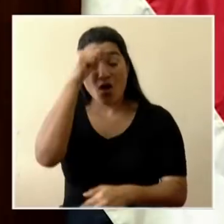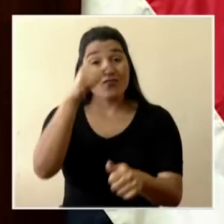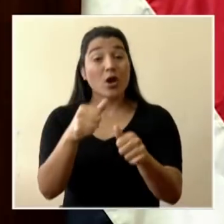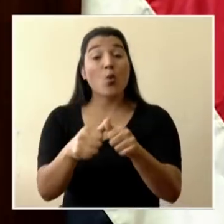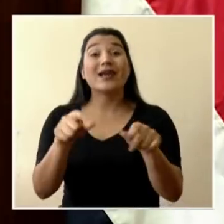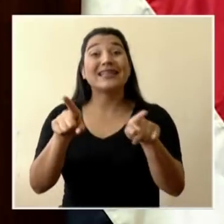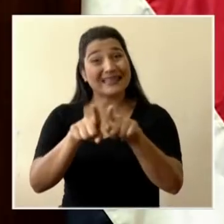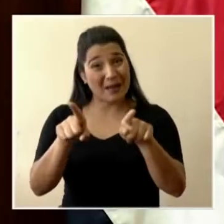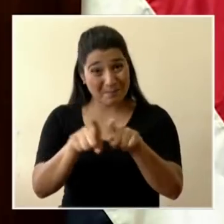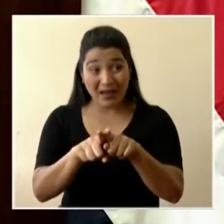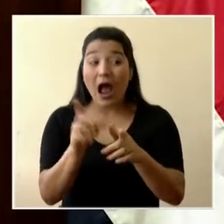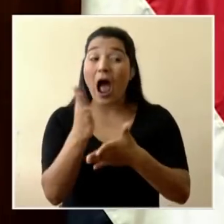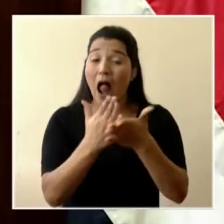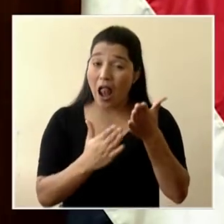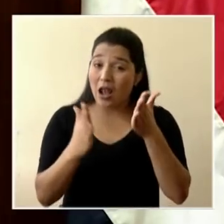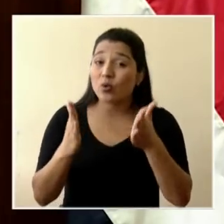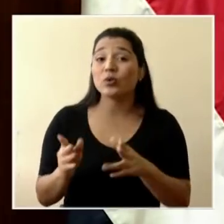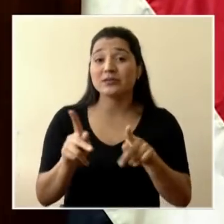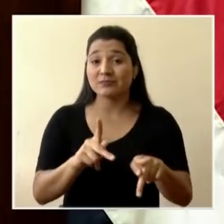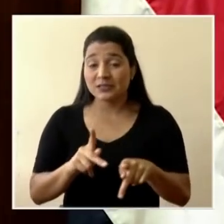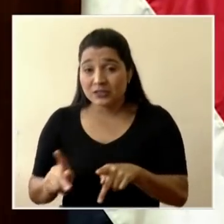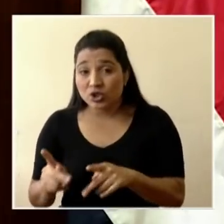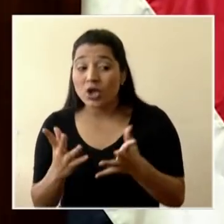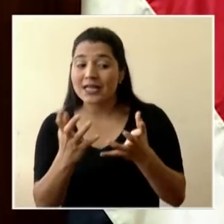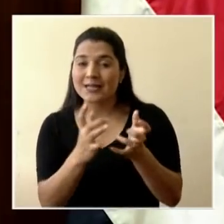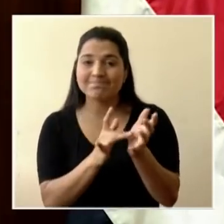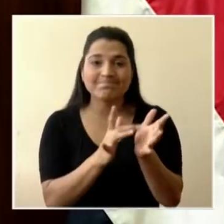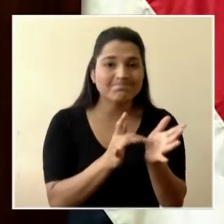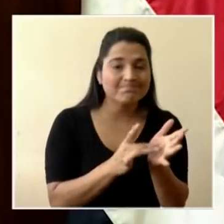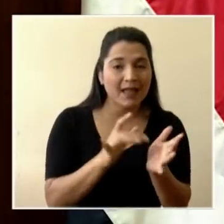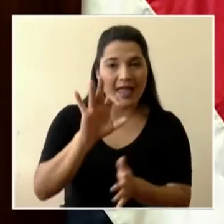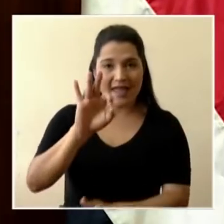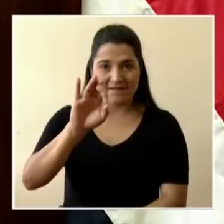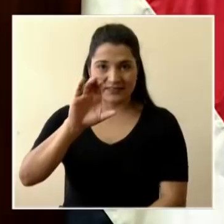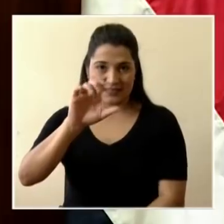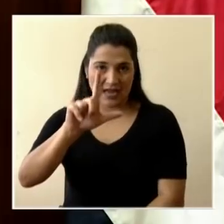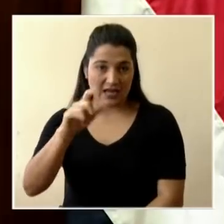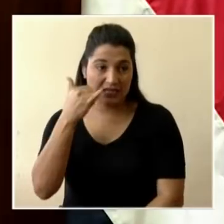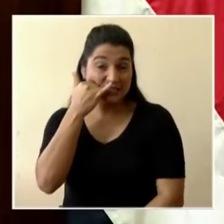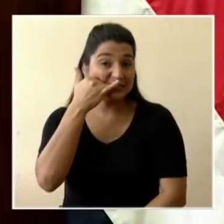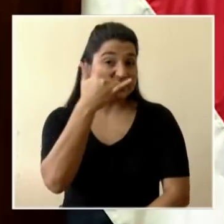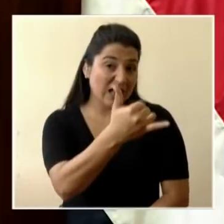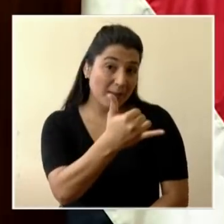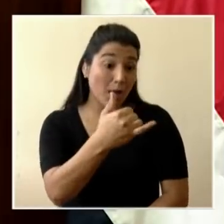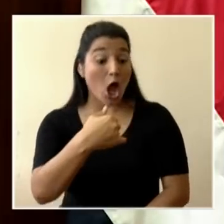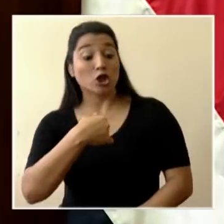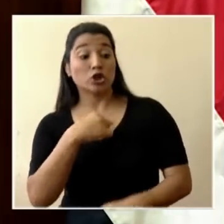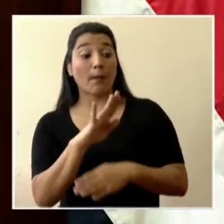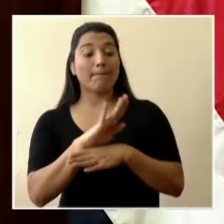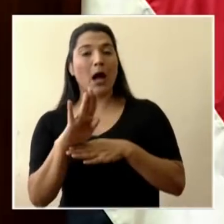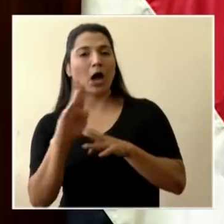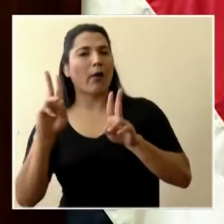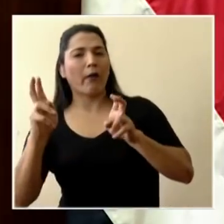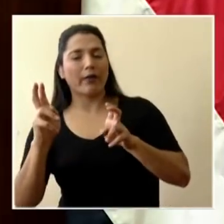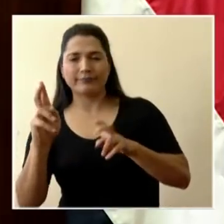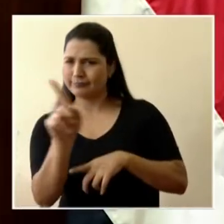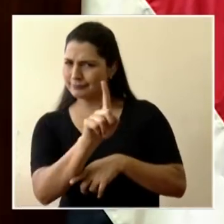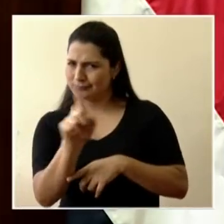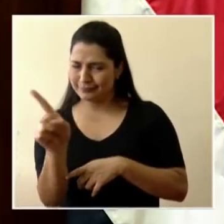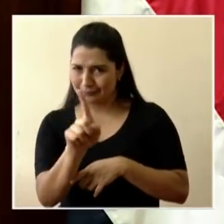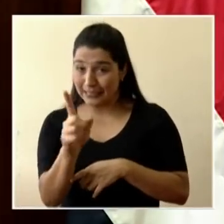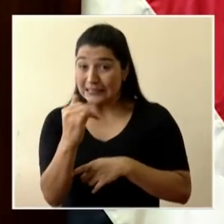el FCL, que también se hacen pasar por bancos, por temas telefónicos o vía telefónica. Si le